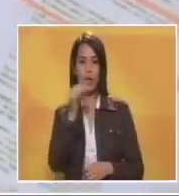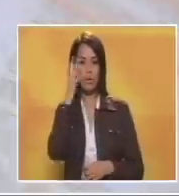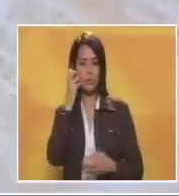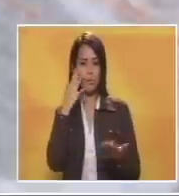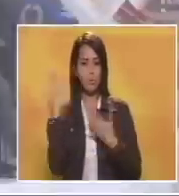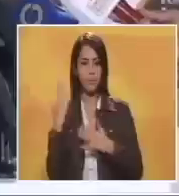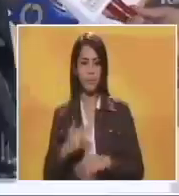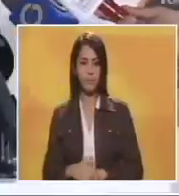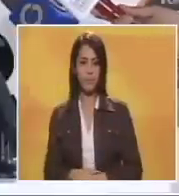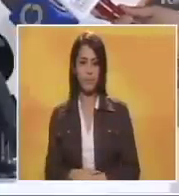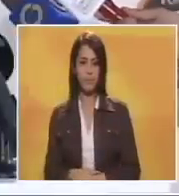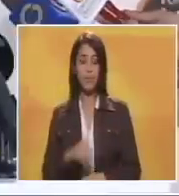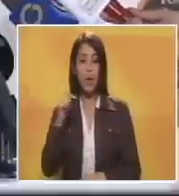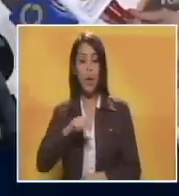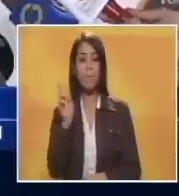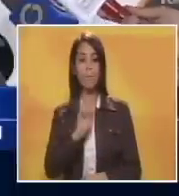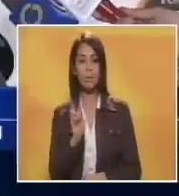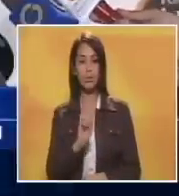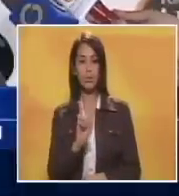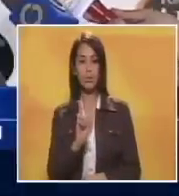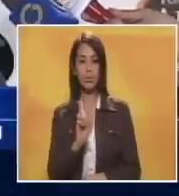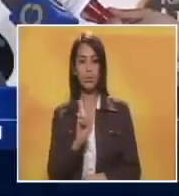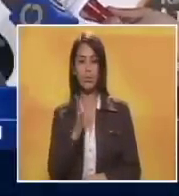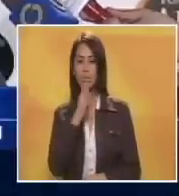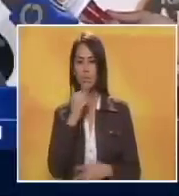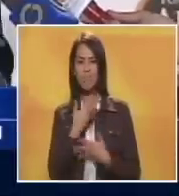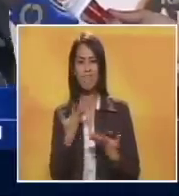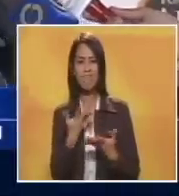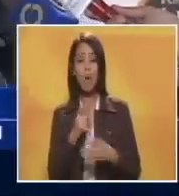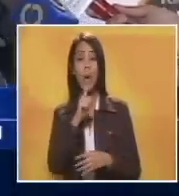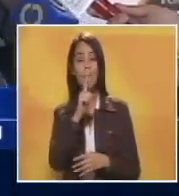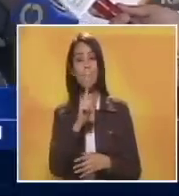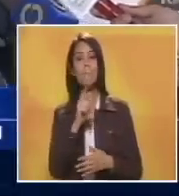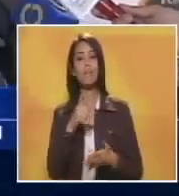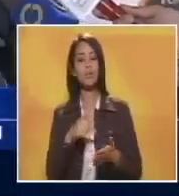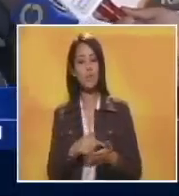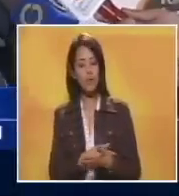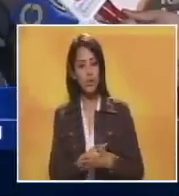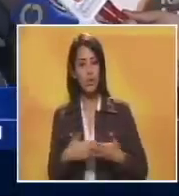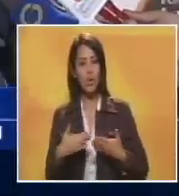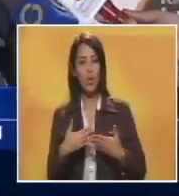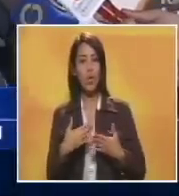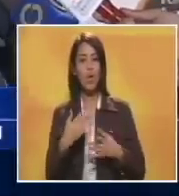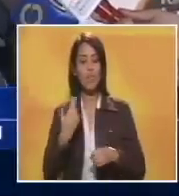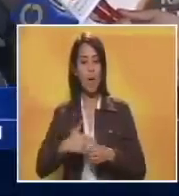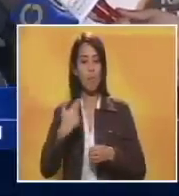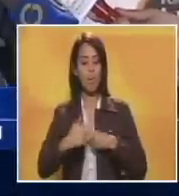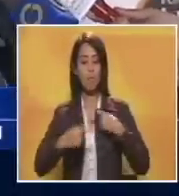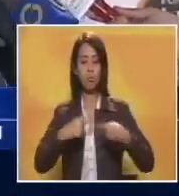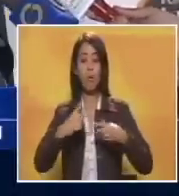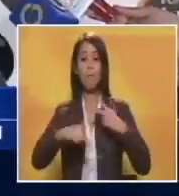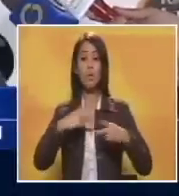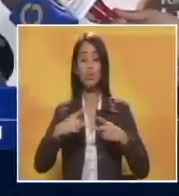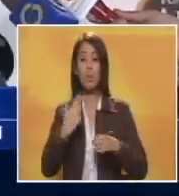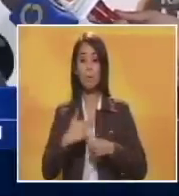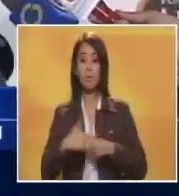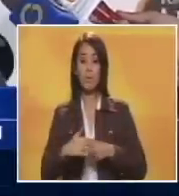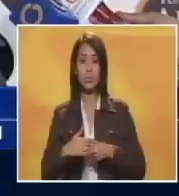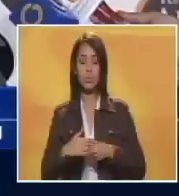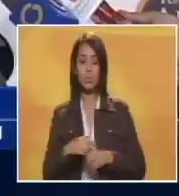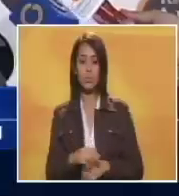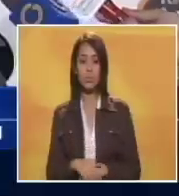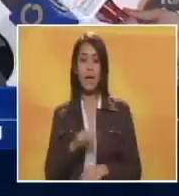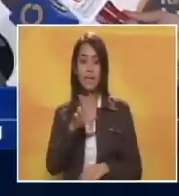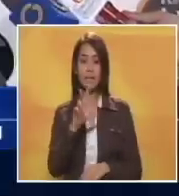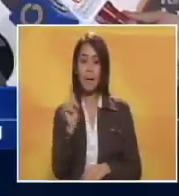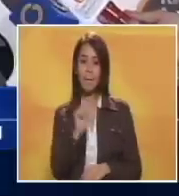Escuchamos sus palabras. Hoy Venezuela no llega al 1,5 millones de barriles diarios de producción. En